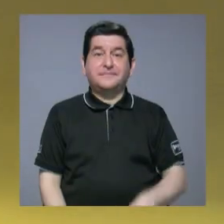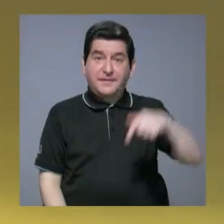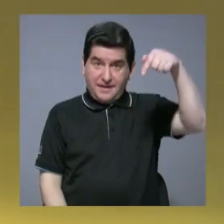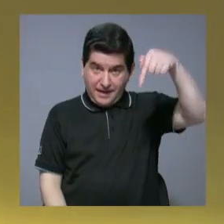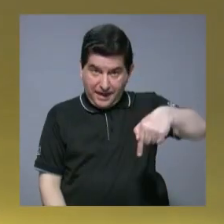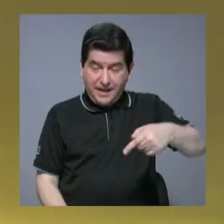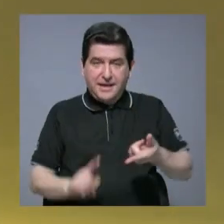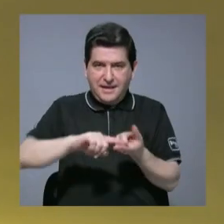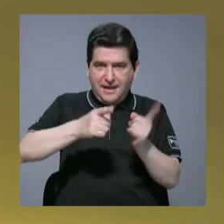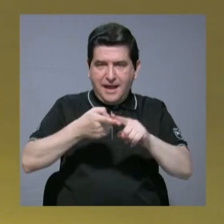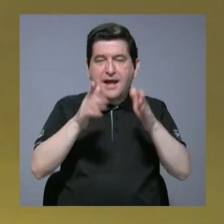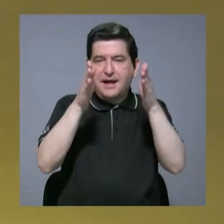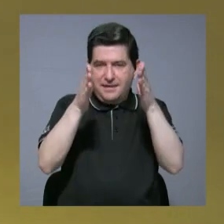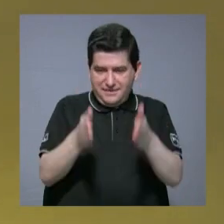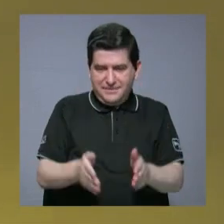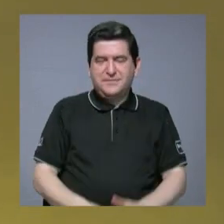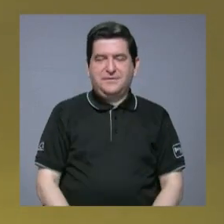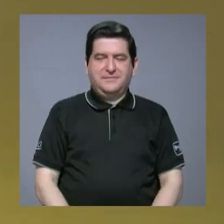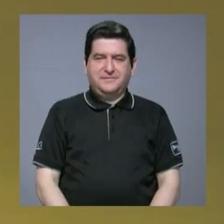Estamos, amigas y amigos,